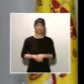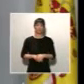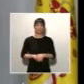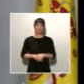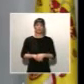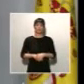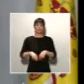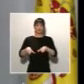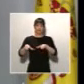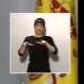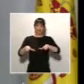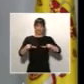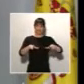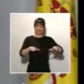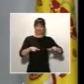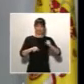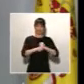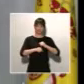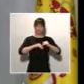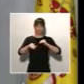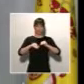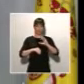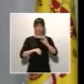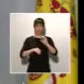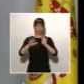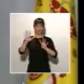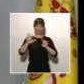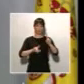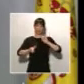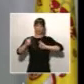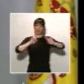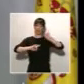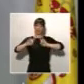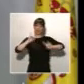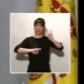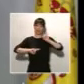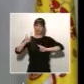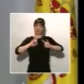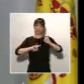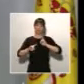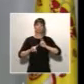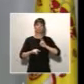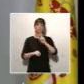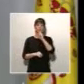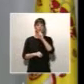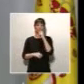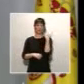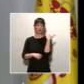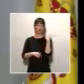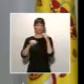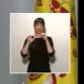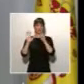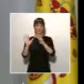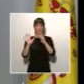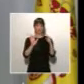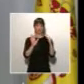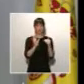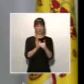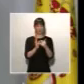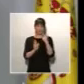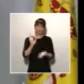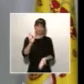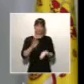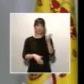operativas a través del 091 han pasado de 88.000 a 179.000.